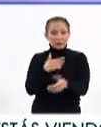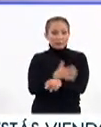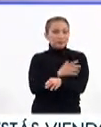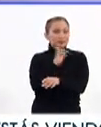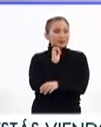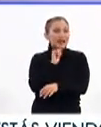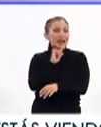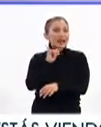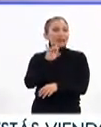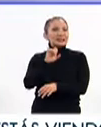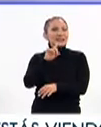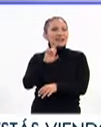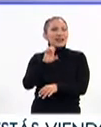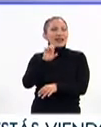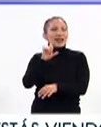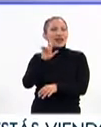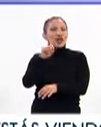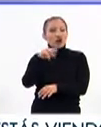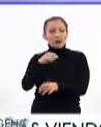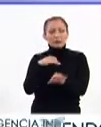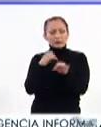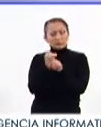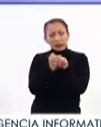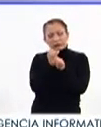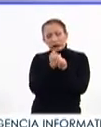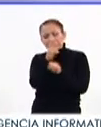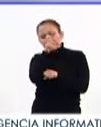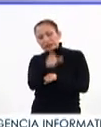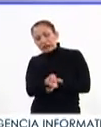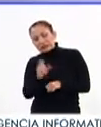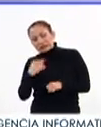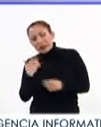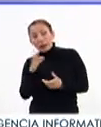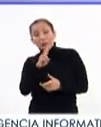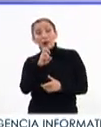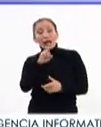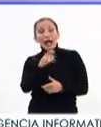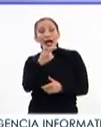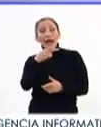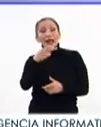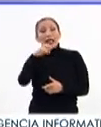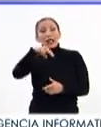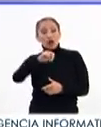nuestra compañera Elis de León, quien nos preparó un trabajo sobre el perfil de Vera